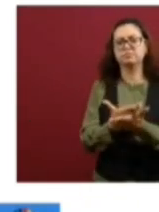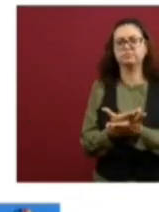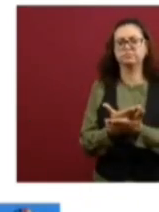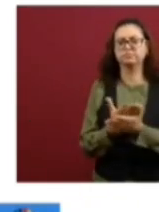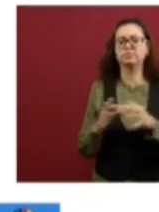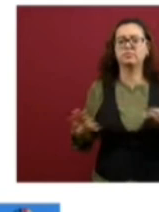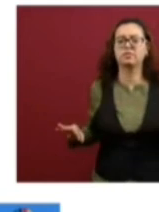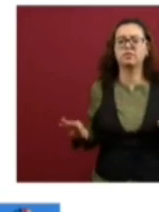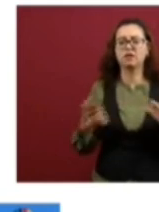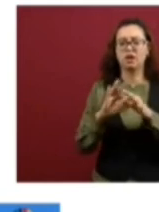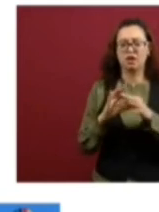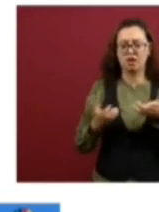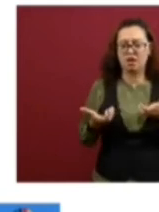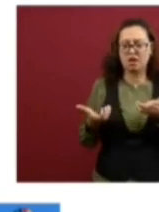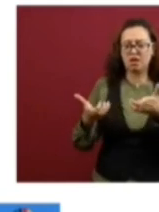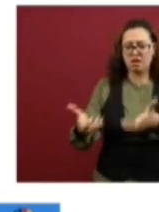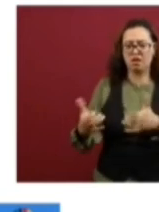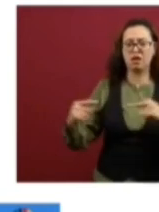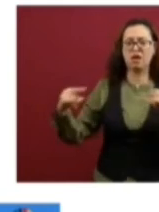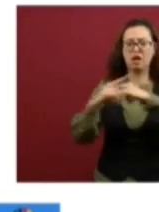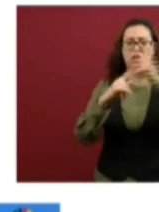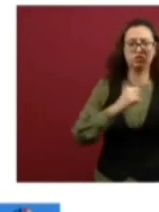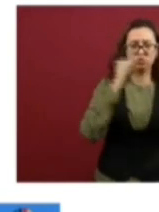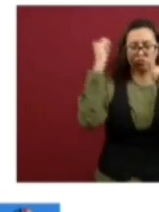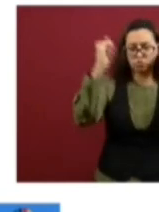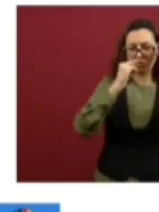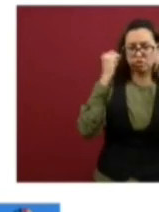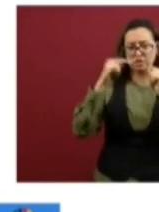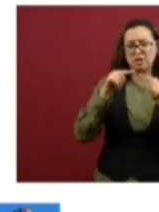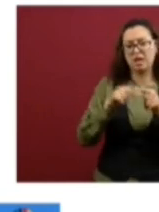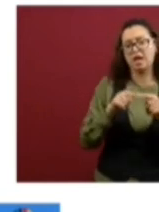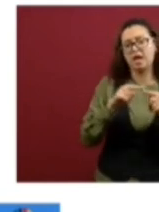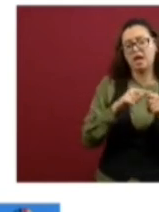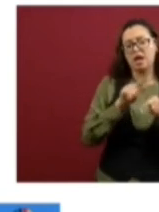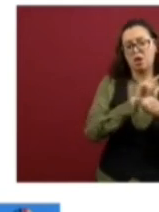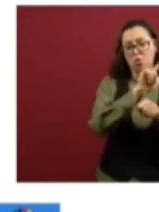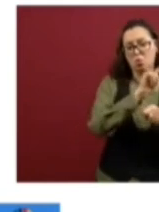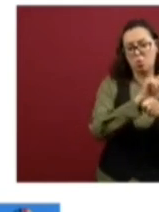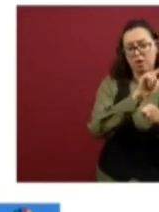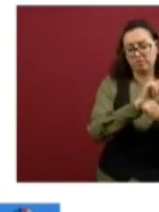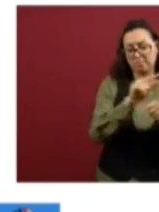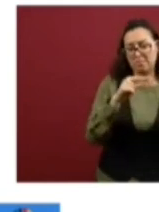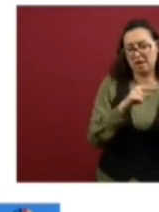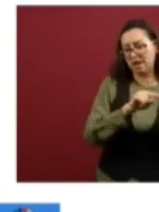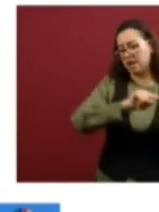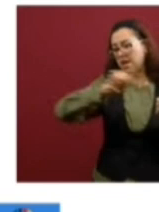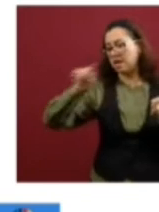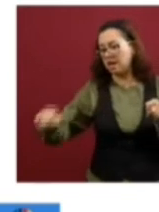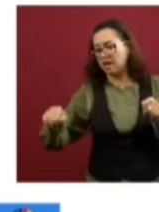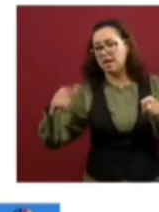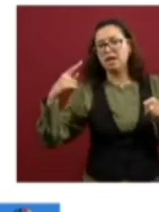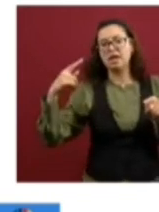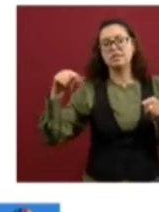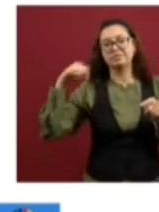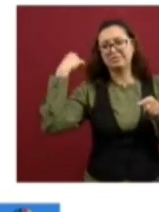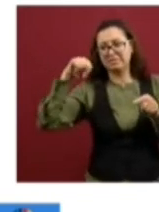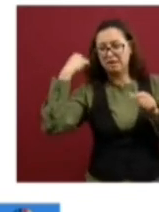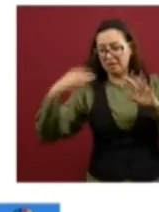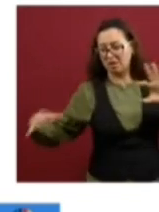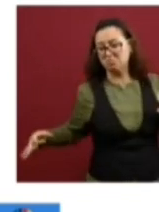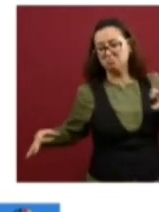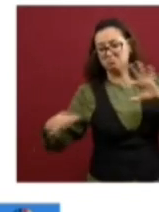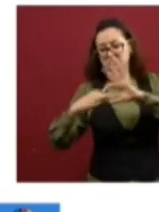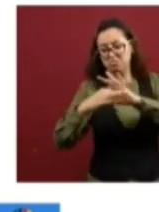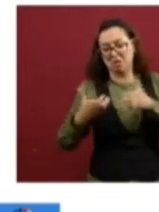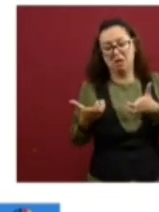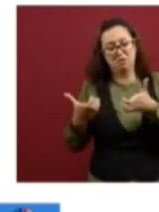conecte la carretera del eje turístico entre de guatemala el naranjo y las flores con tenosique en tabasco esto es